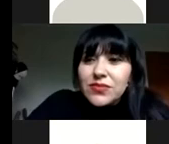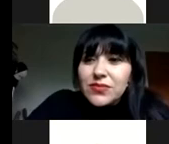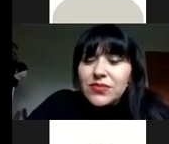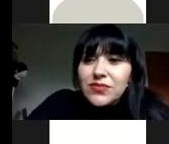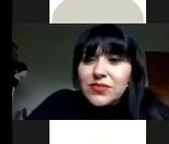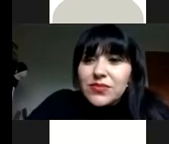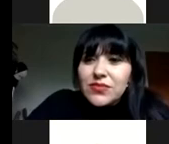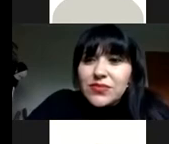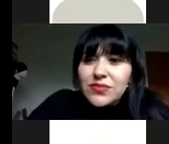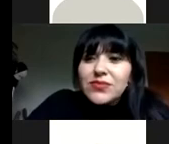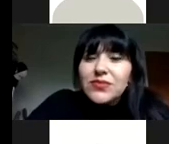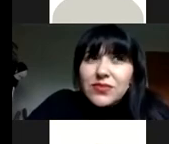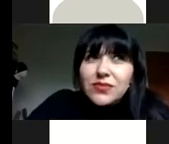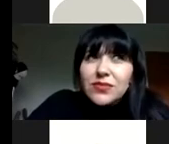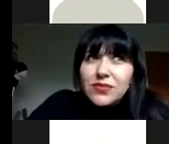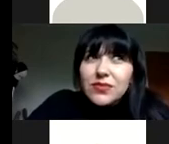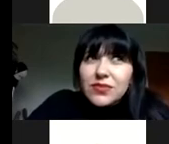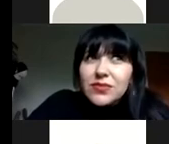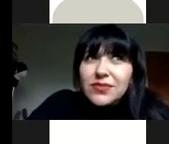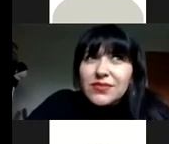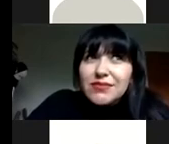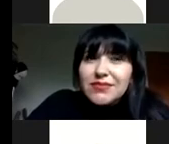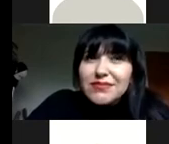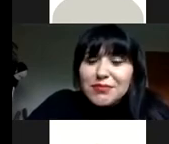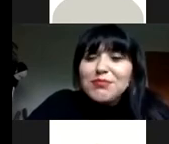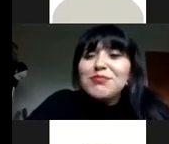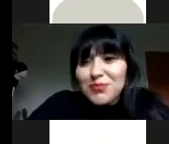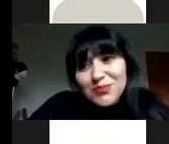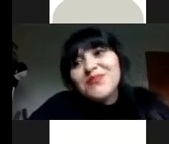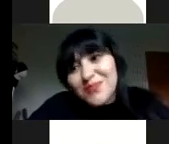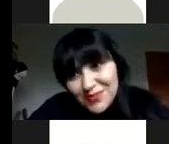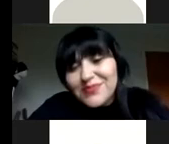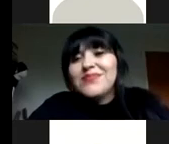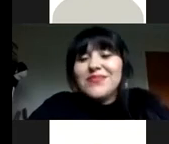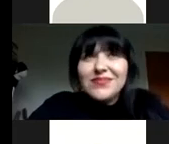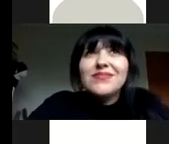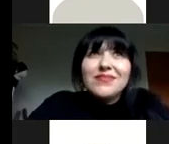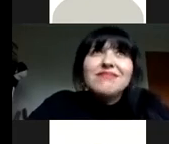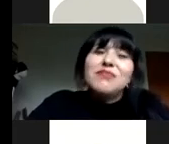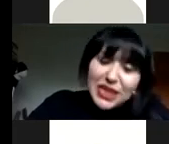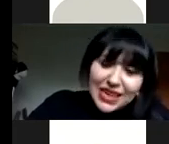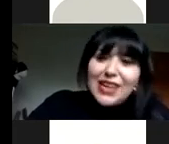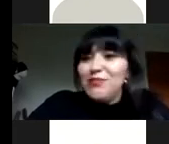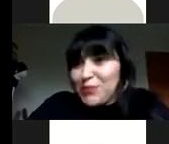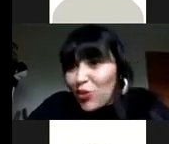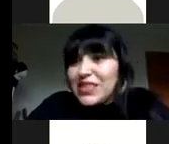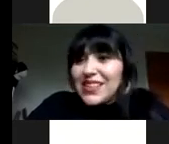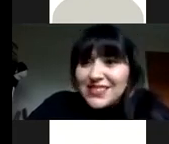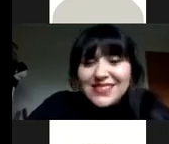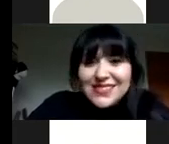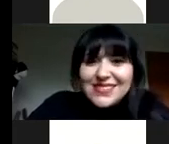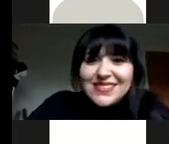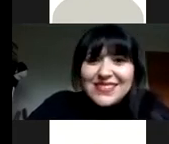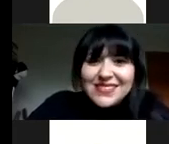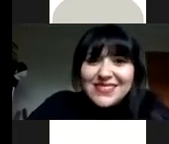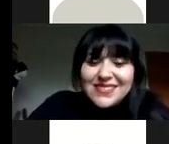nos dice, es mito, porque hay que estar lúcido para tomar decisiones, vivir en la realidad. Bien, me gusta.